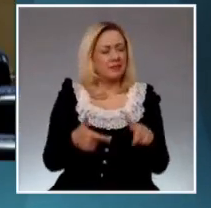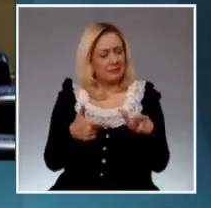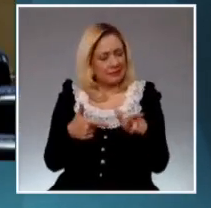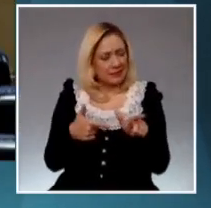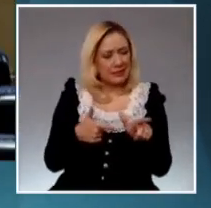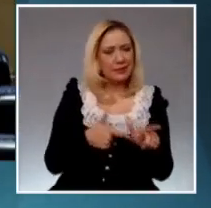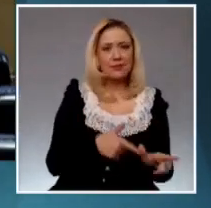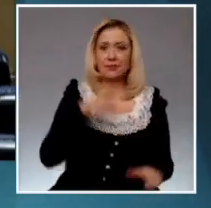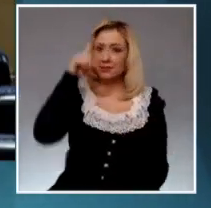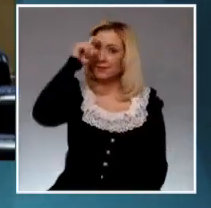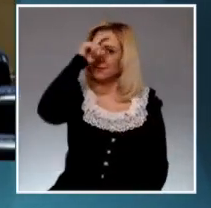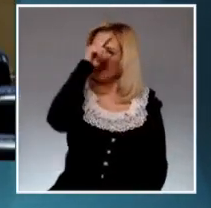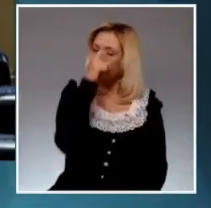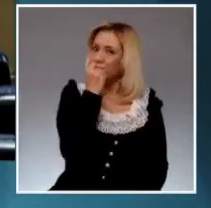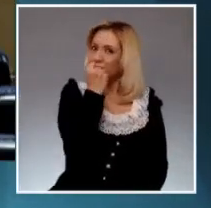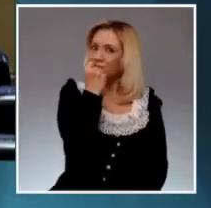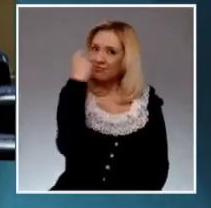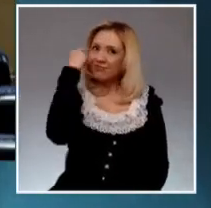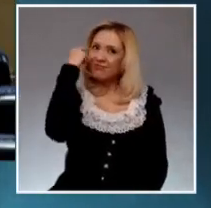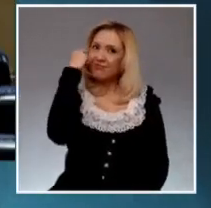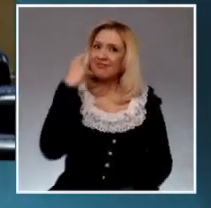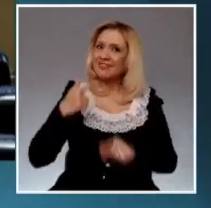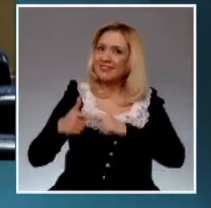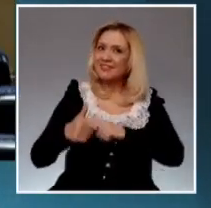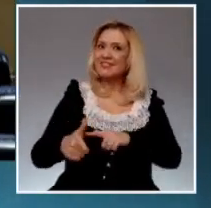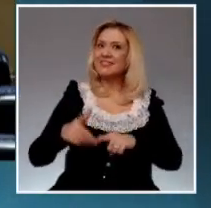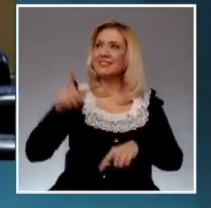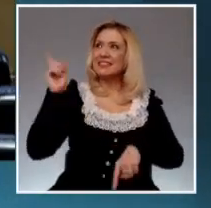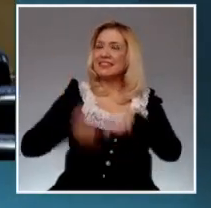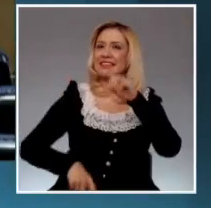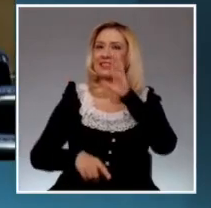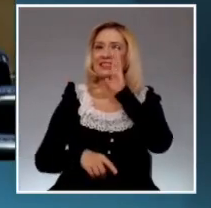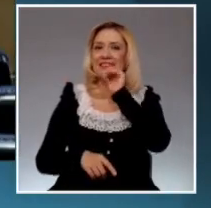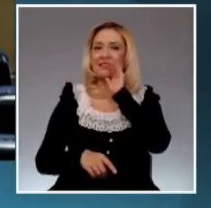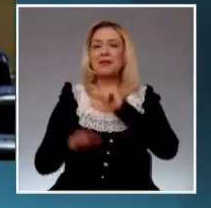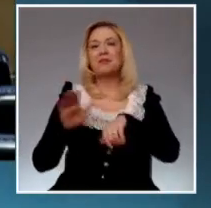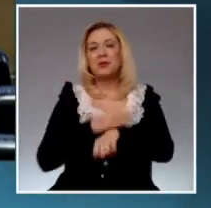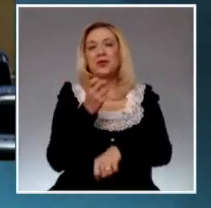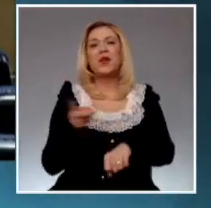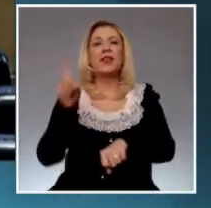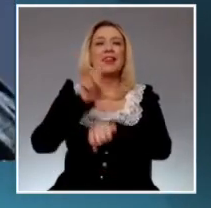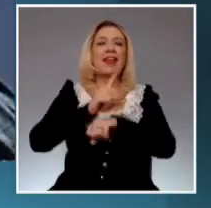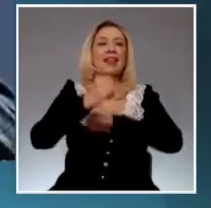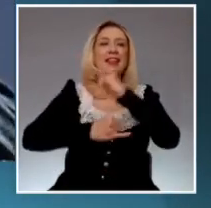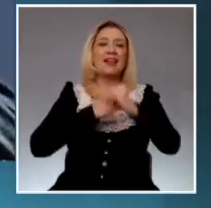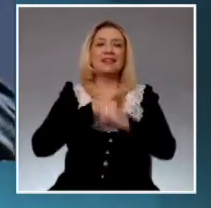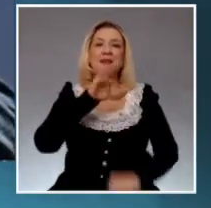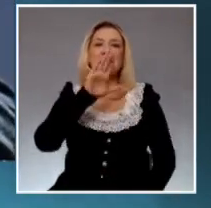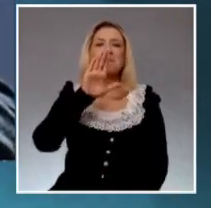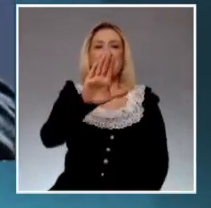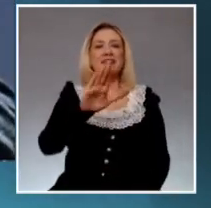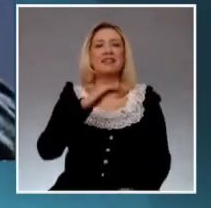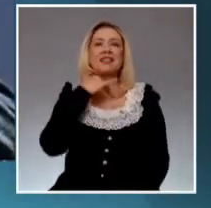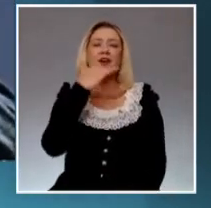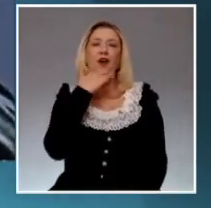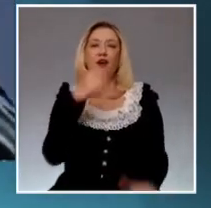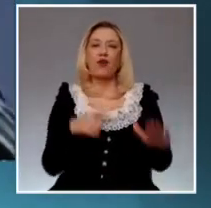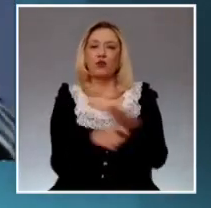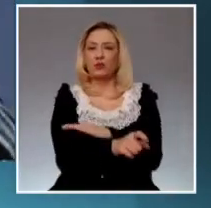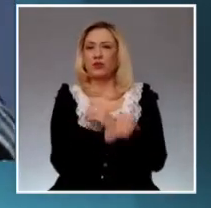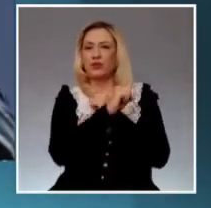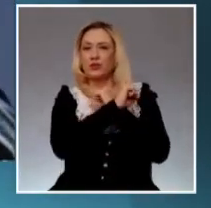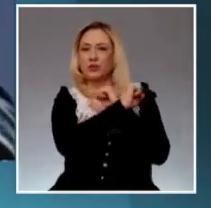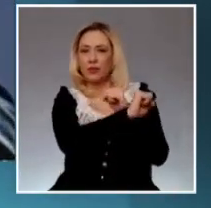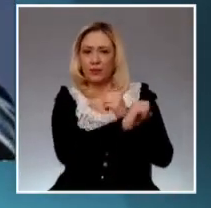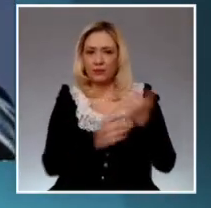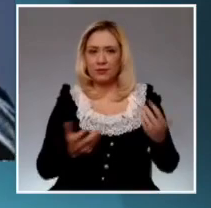especialistas en un conversatorio sobre el tema en el marco del Día Internacional contra la Corrupción. No se trata de que por el solo